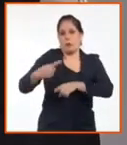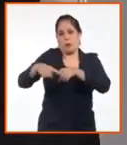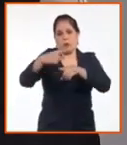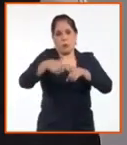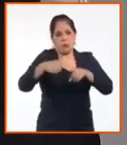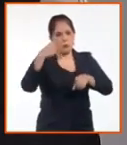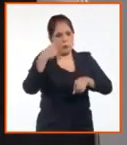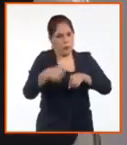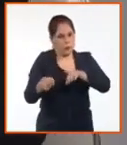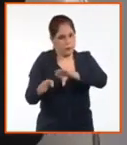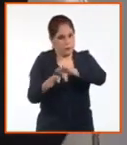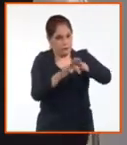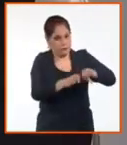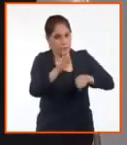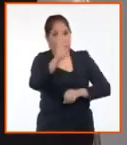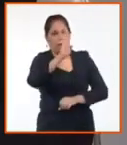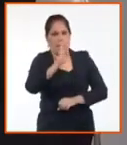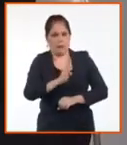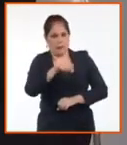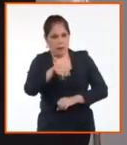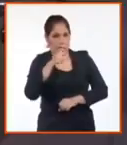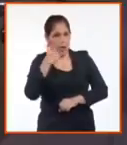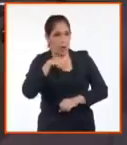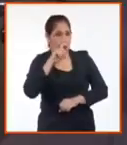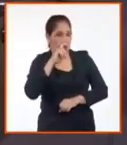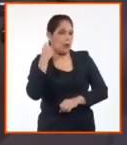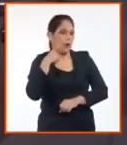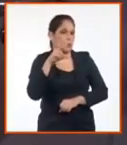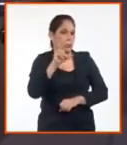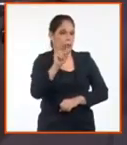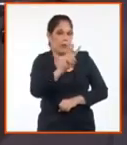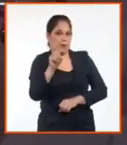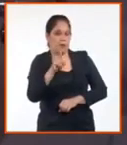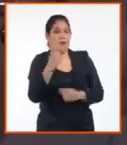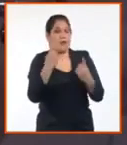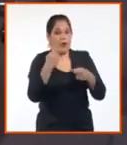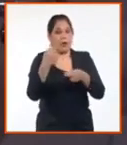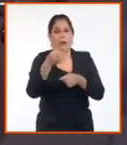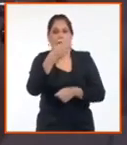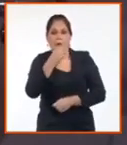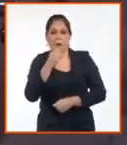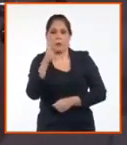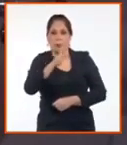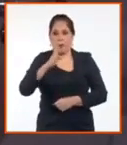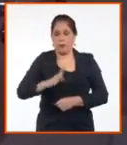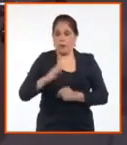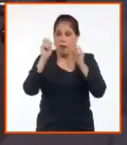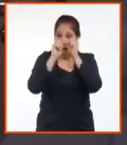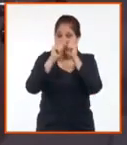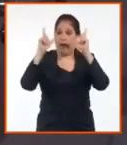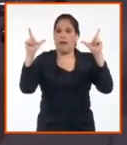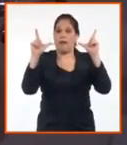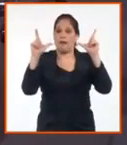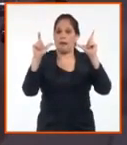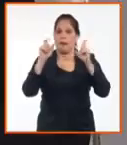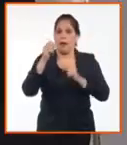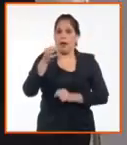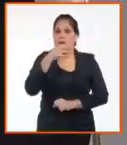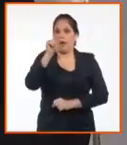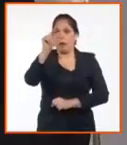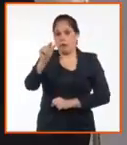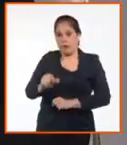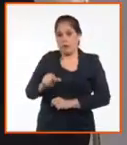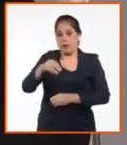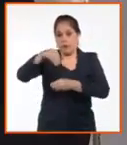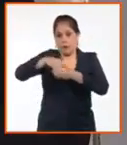que dice que de ahora de junio del 2022 la falta de medicamentos pone en alerta a los farmacéuticos de brasil y